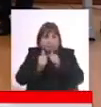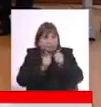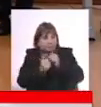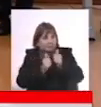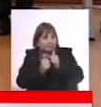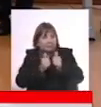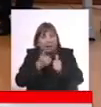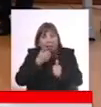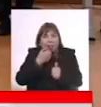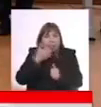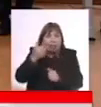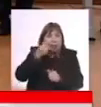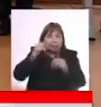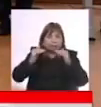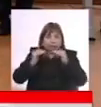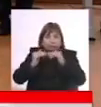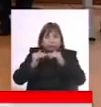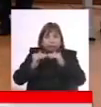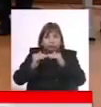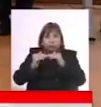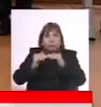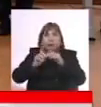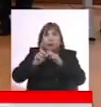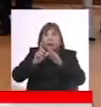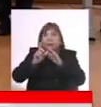competidor. Primero te igualan,